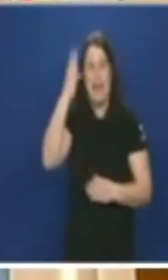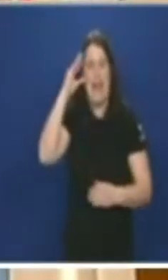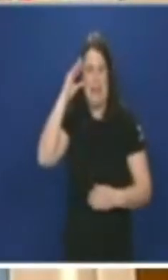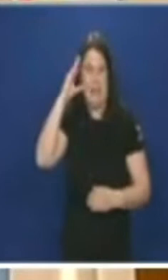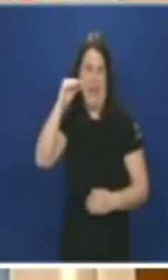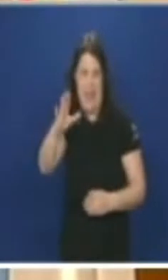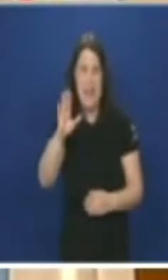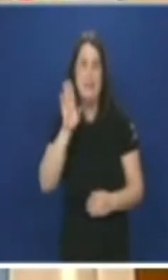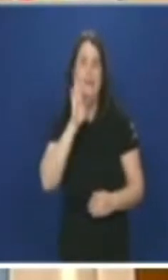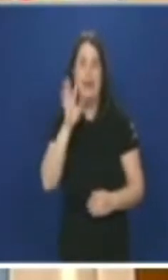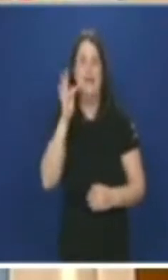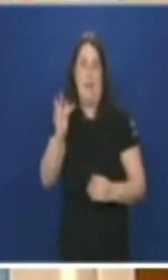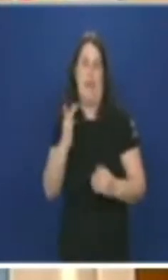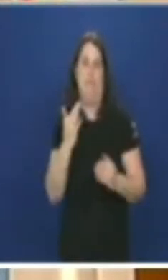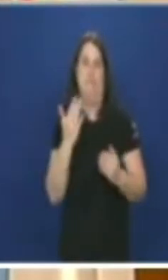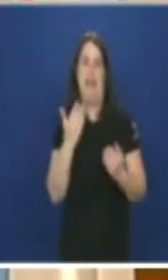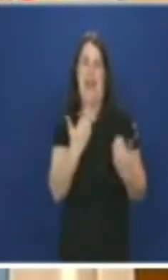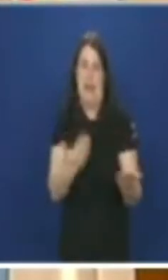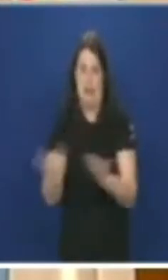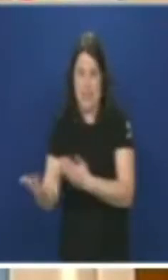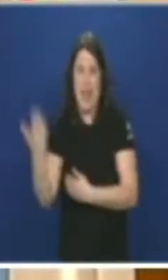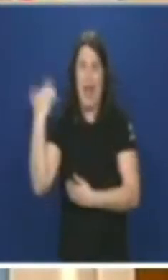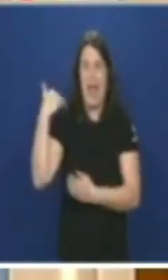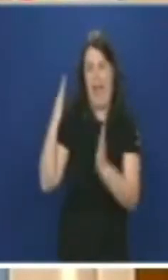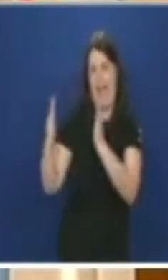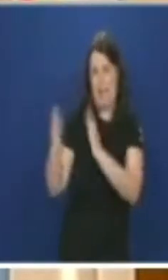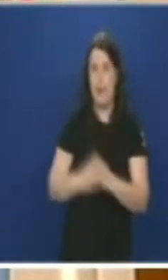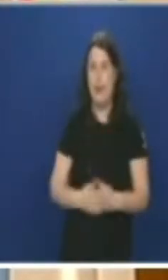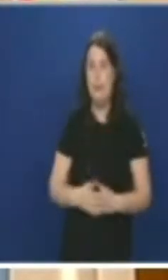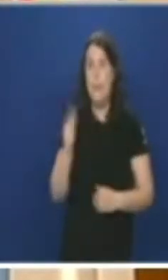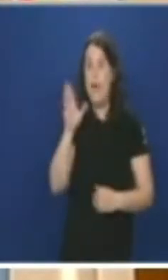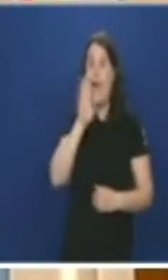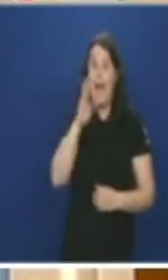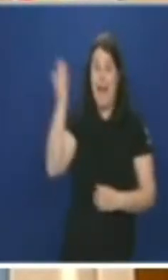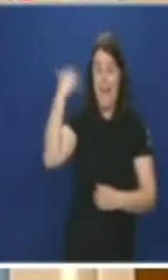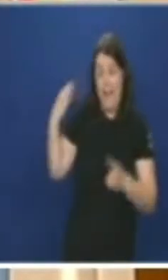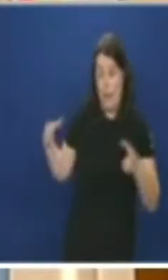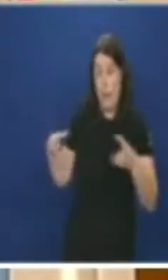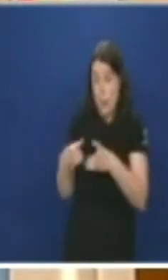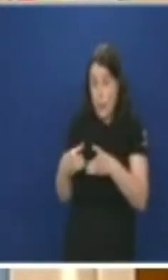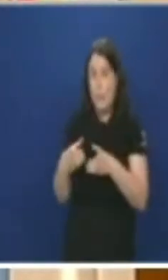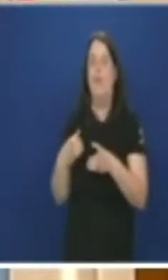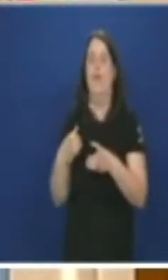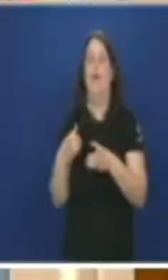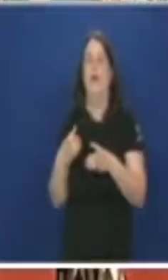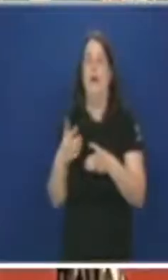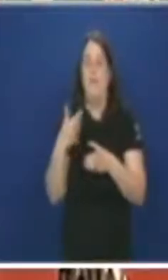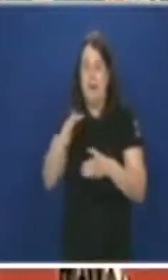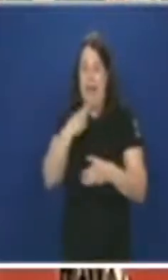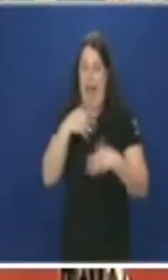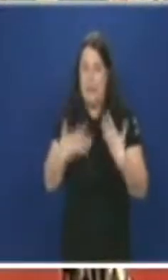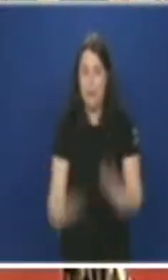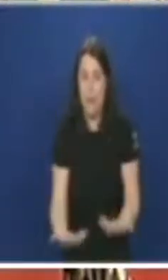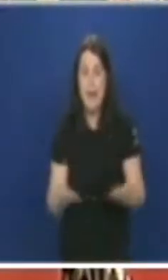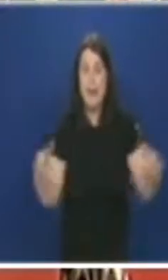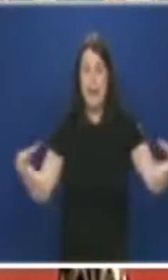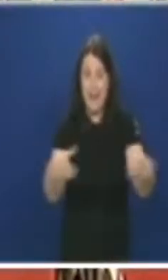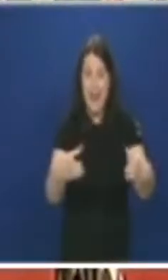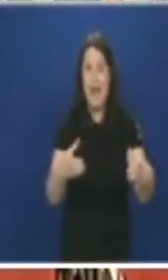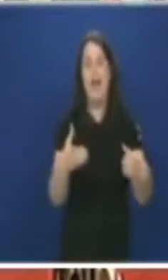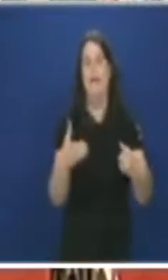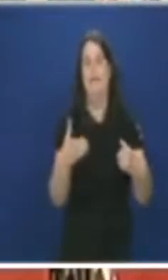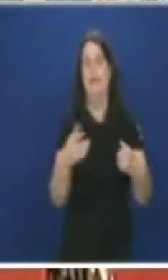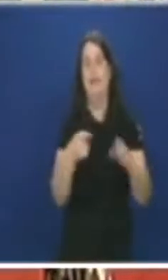talento como xenerosidade, e porque toda esa xente é a que lle dá sentido a xeración nos e fai